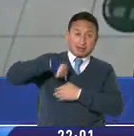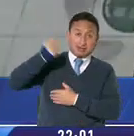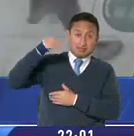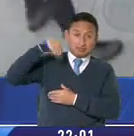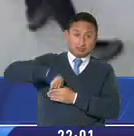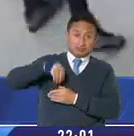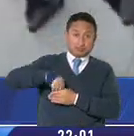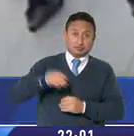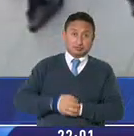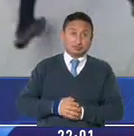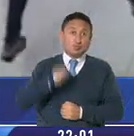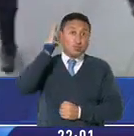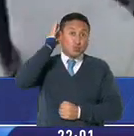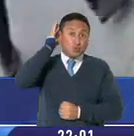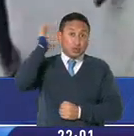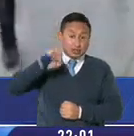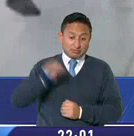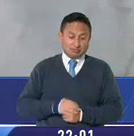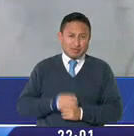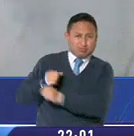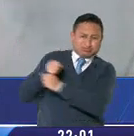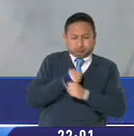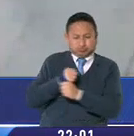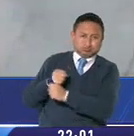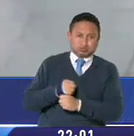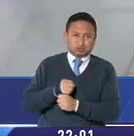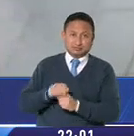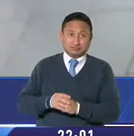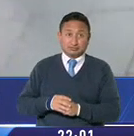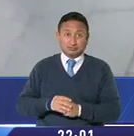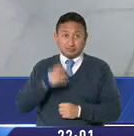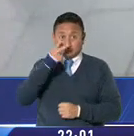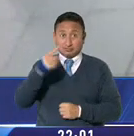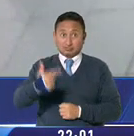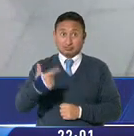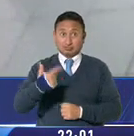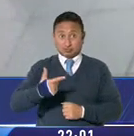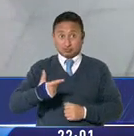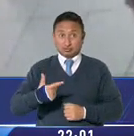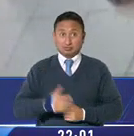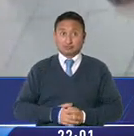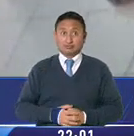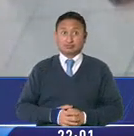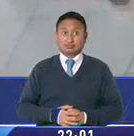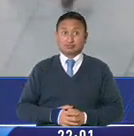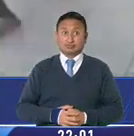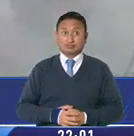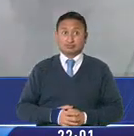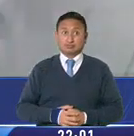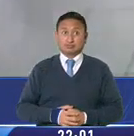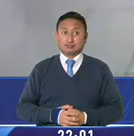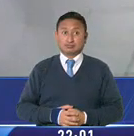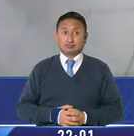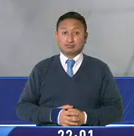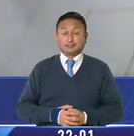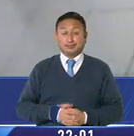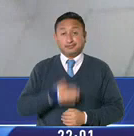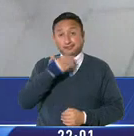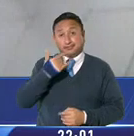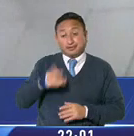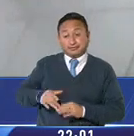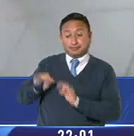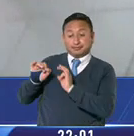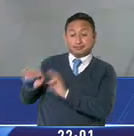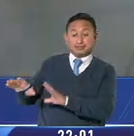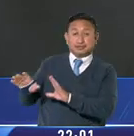mujer intentó forcejear, pero al percatarse del arma de fuego apuntándola, no tuvo otra alternativa que aflojar la